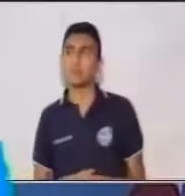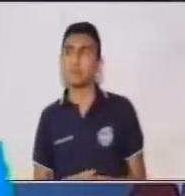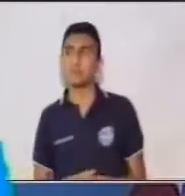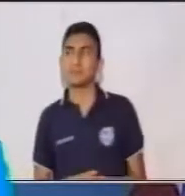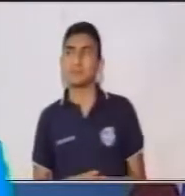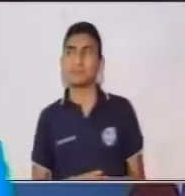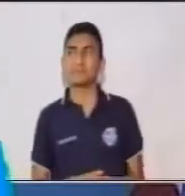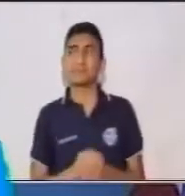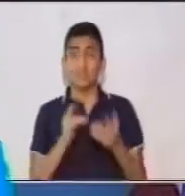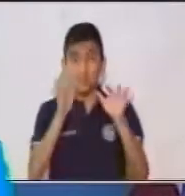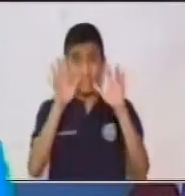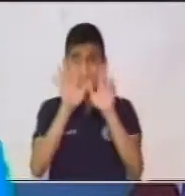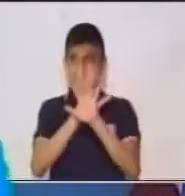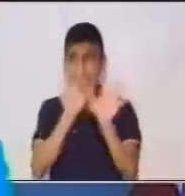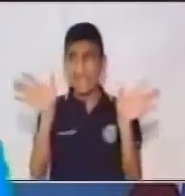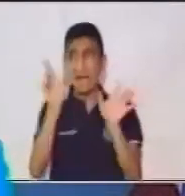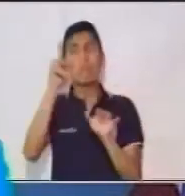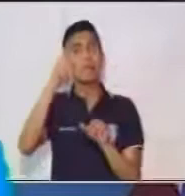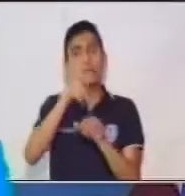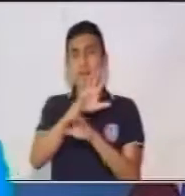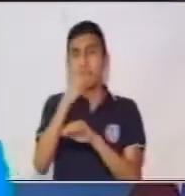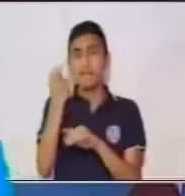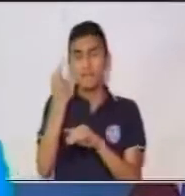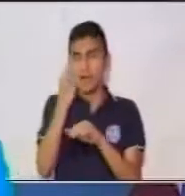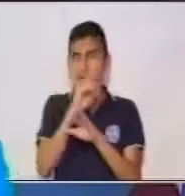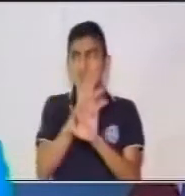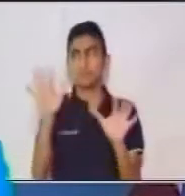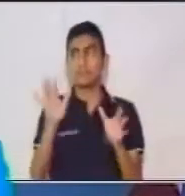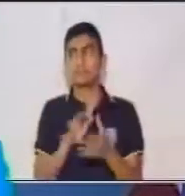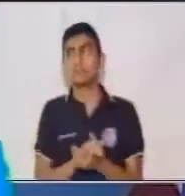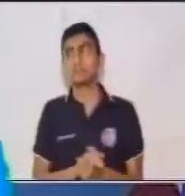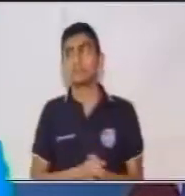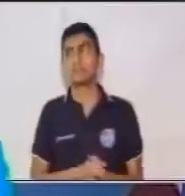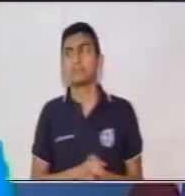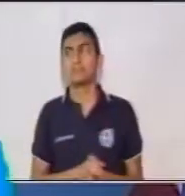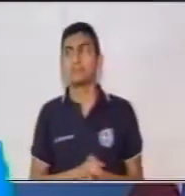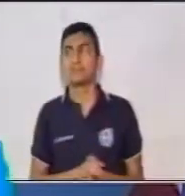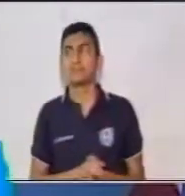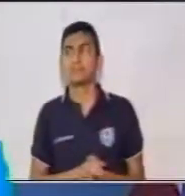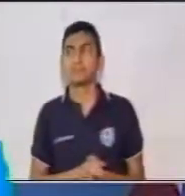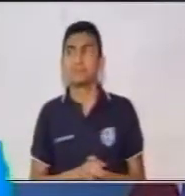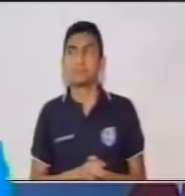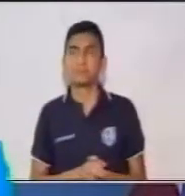Muy bien. Y la otra para el lado de atrás.